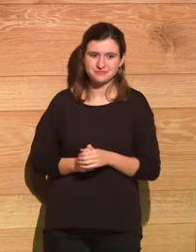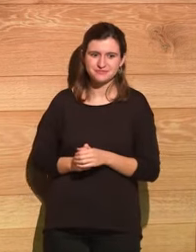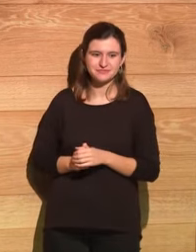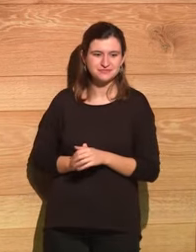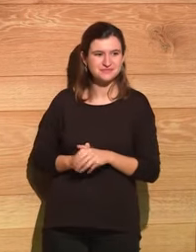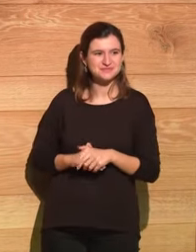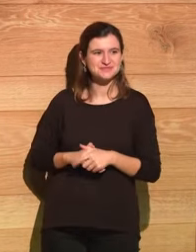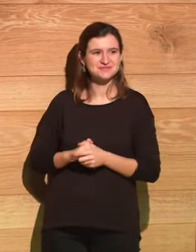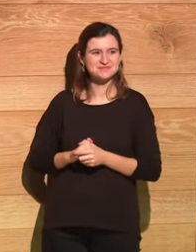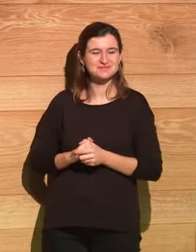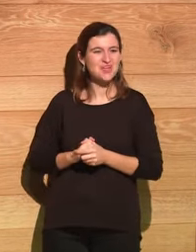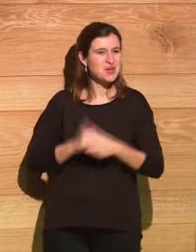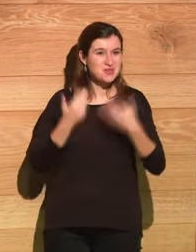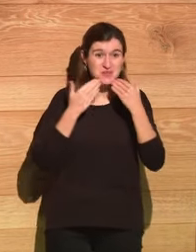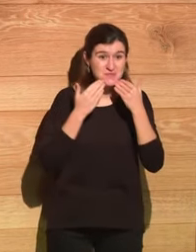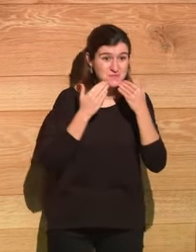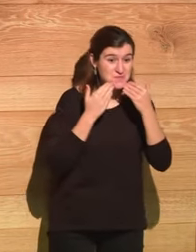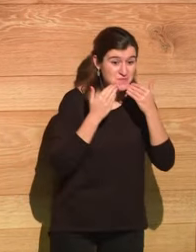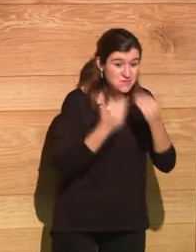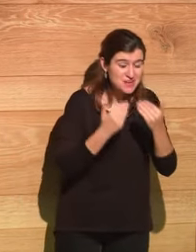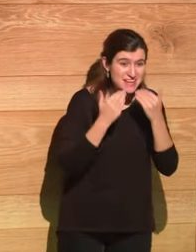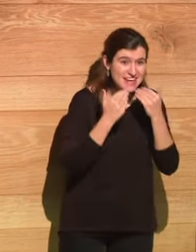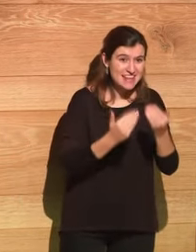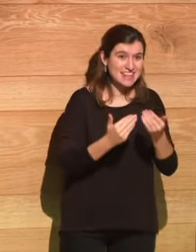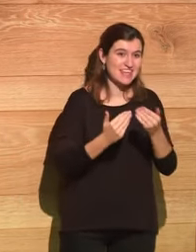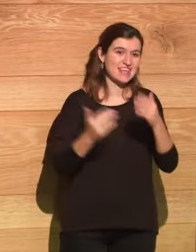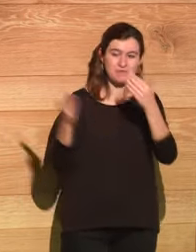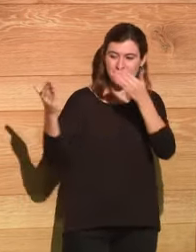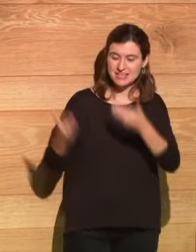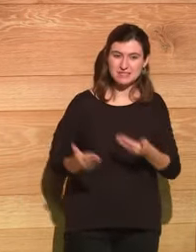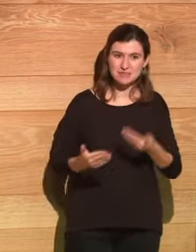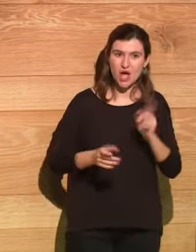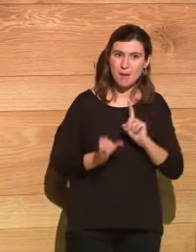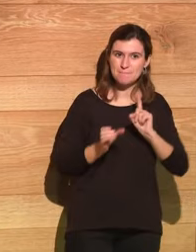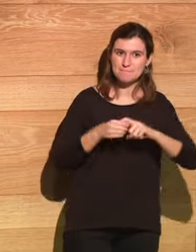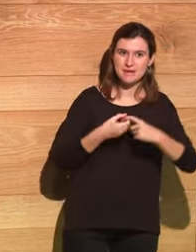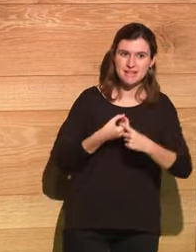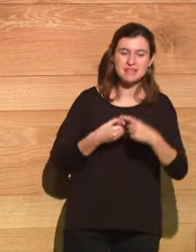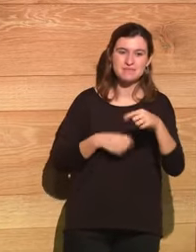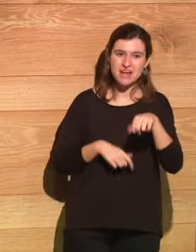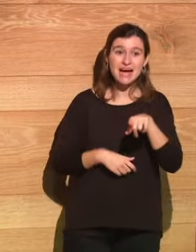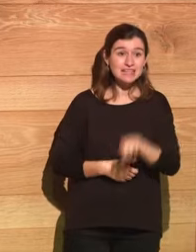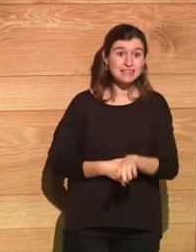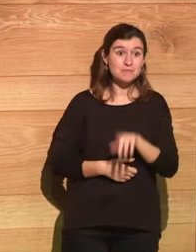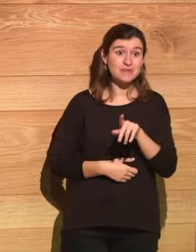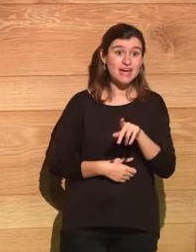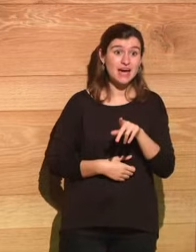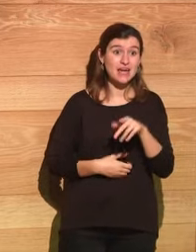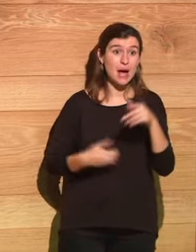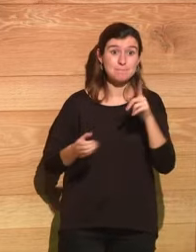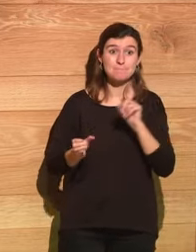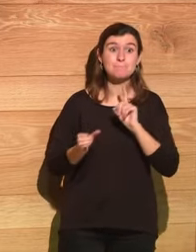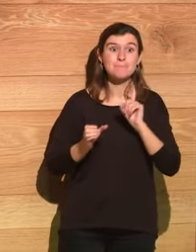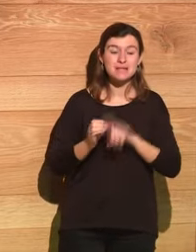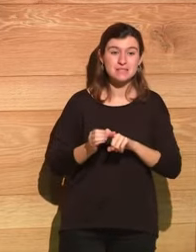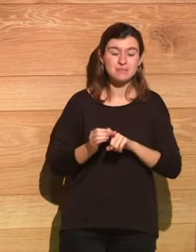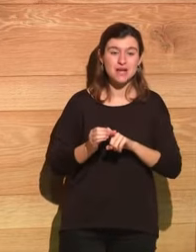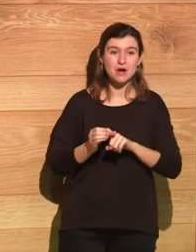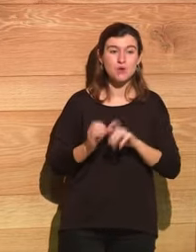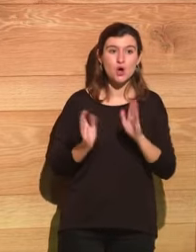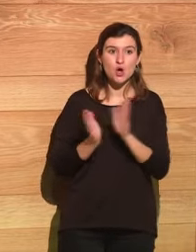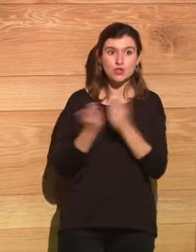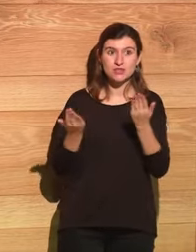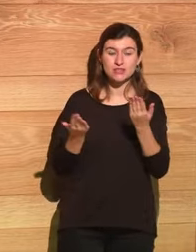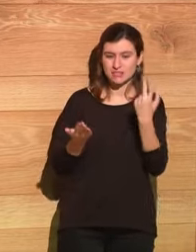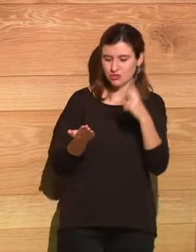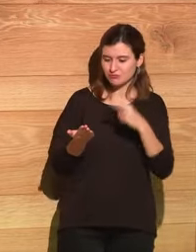Bueno, yo también estoy muy agradecida de que me hayáis invitado no solo a participar en la presentación, sino a participar en la revisión de un texto